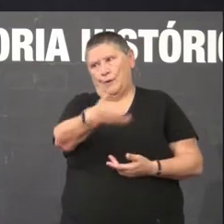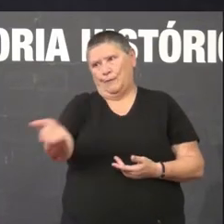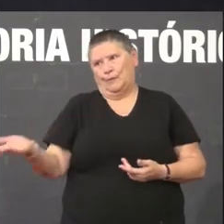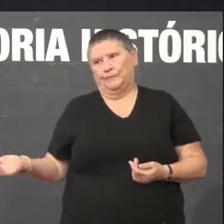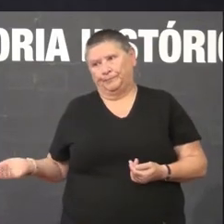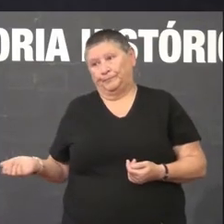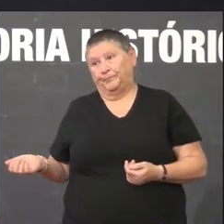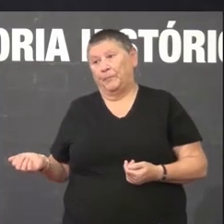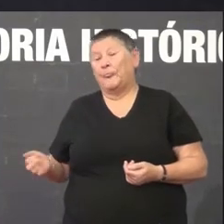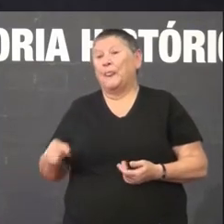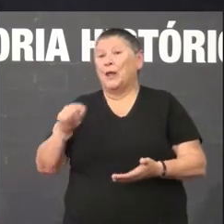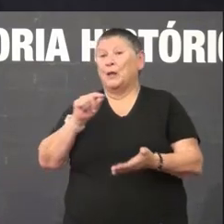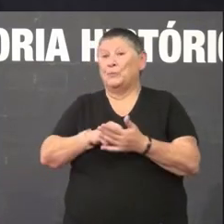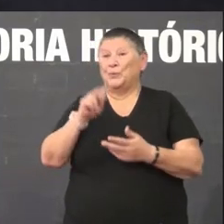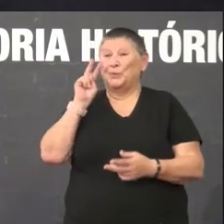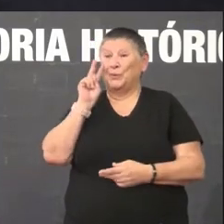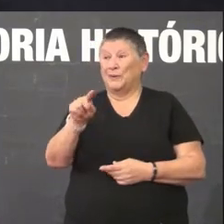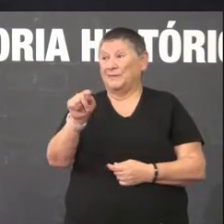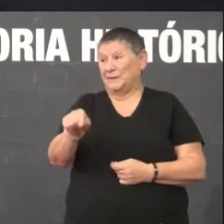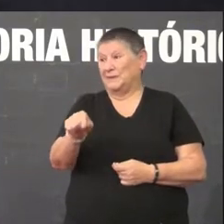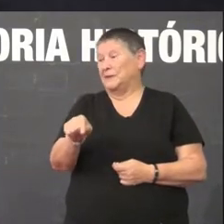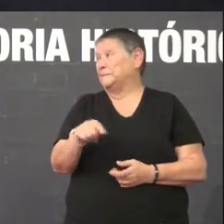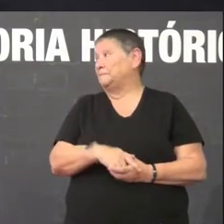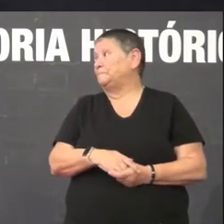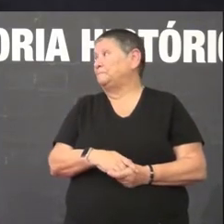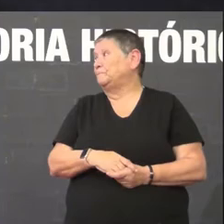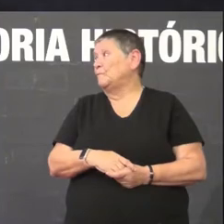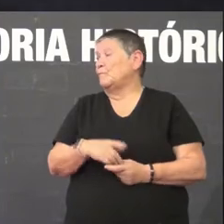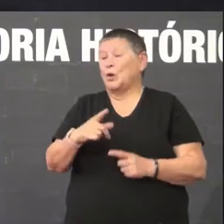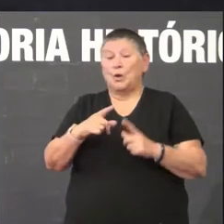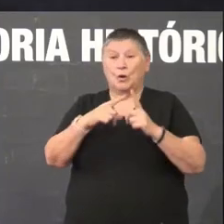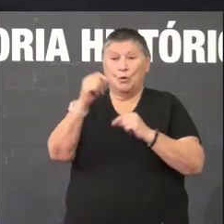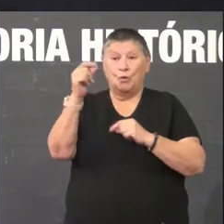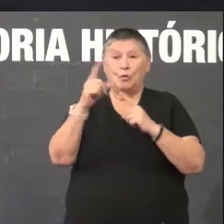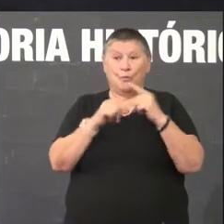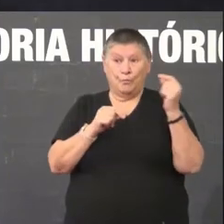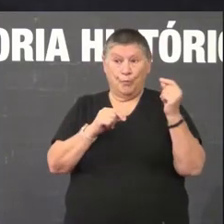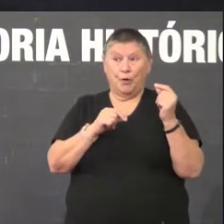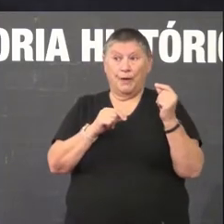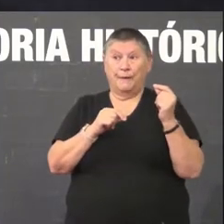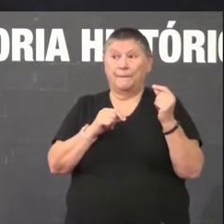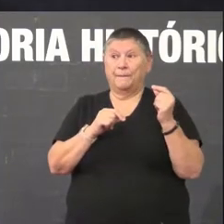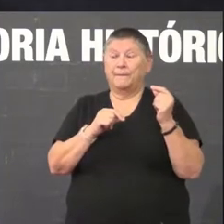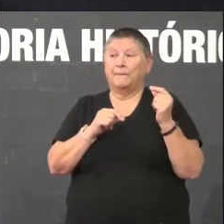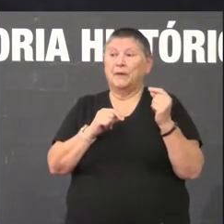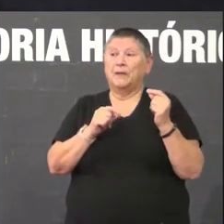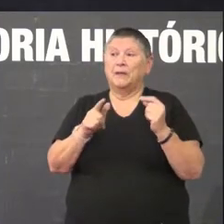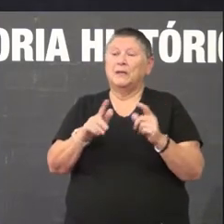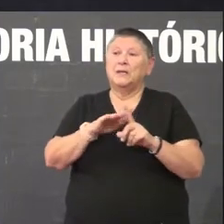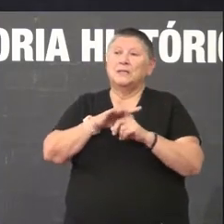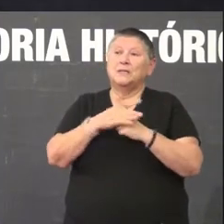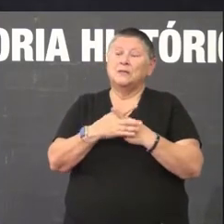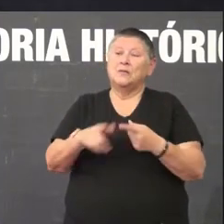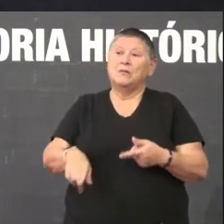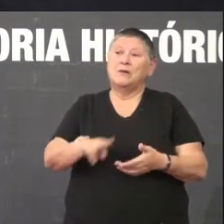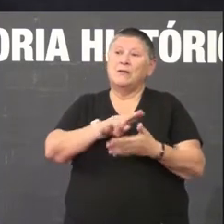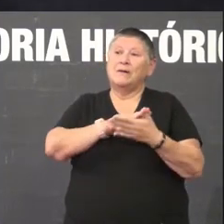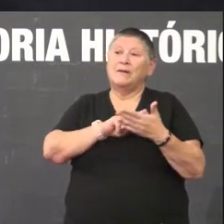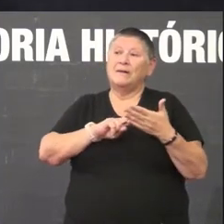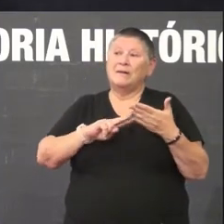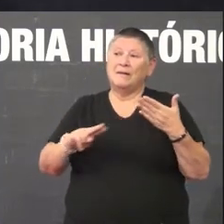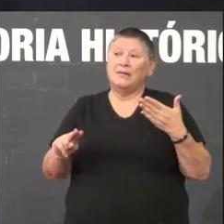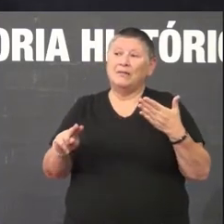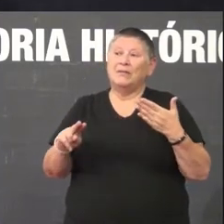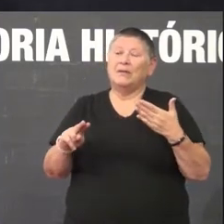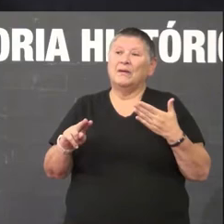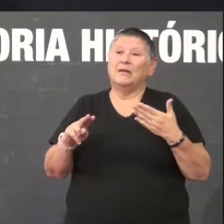Desde esta perspectiva, para o Bloque Nacional Popular Galego, a situación de Galiza, ademais